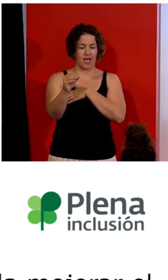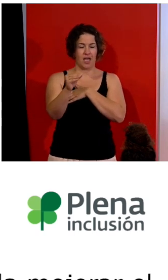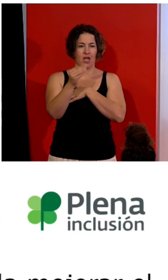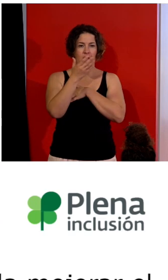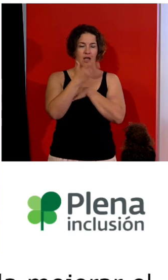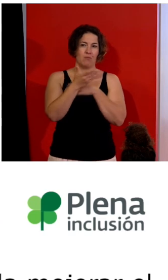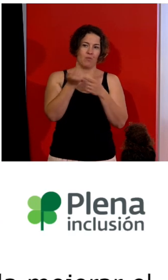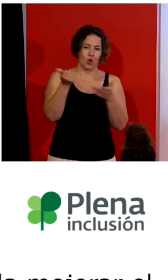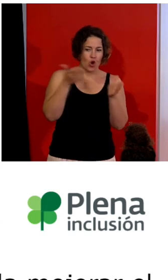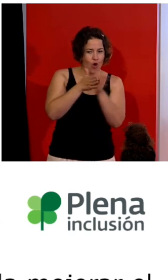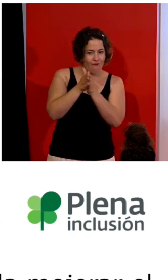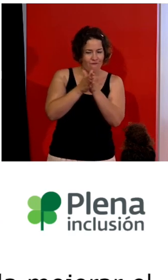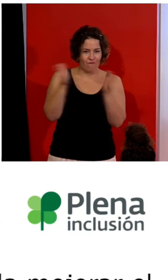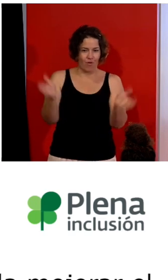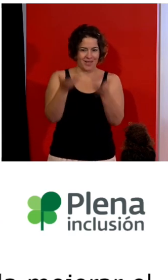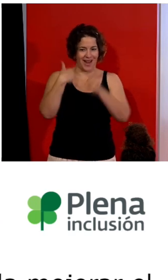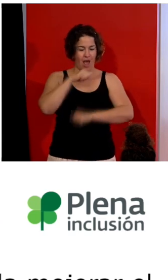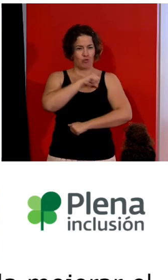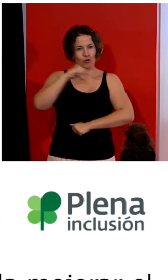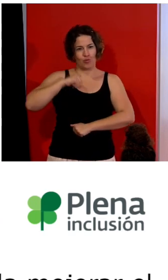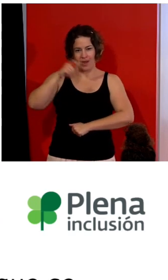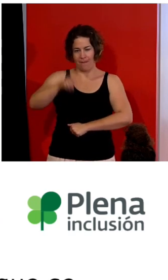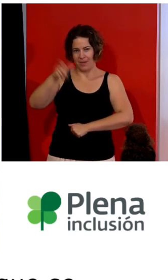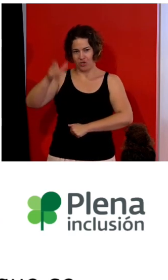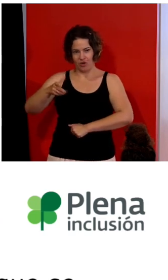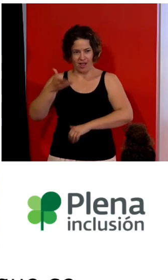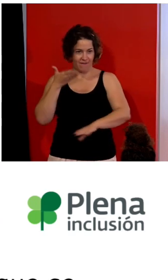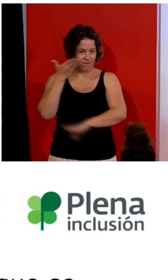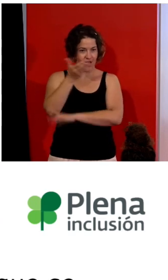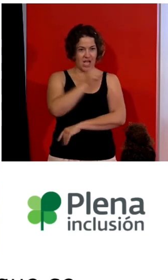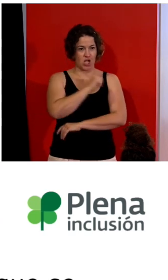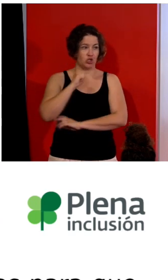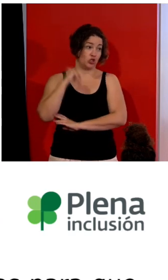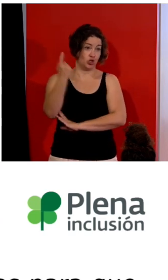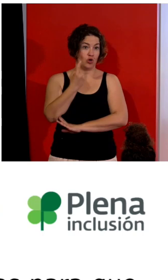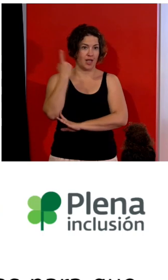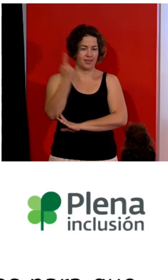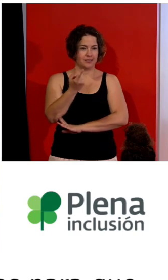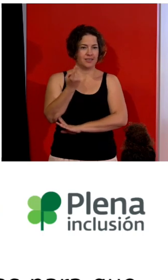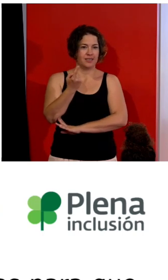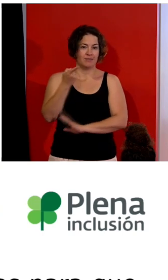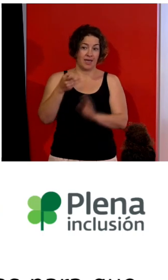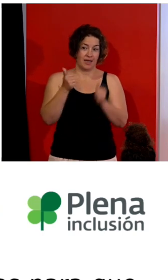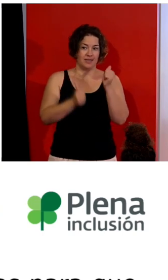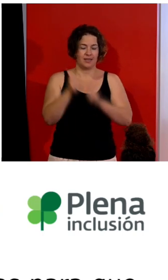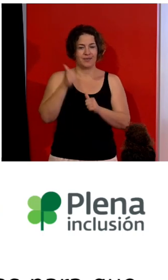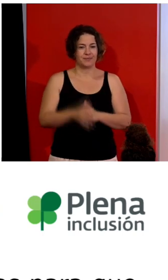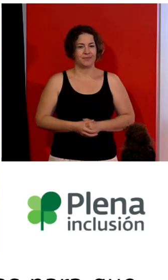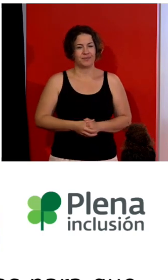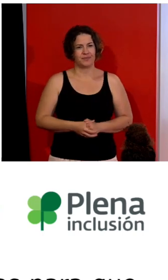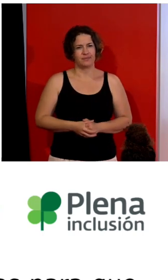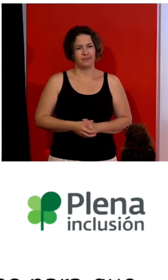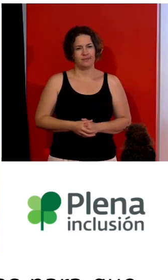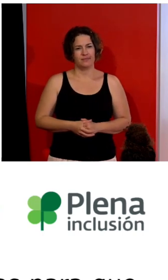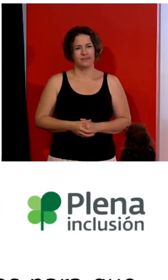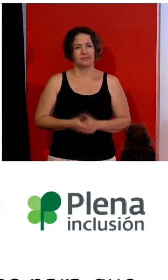se fomente un poco la autonomía de las personas para que puedan también ir solas, ¿no? a los exámenes. Y